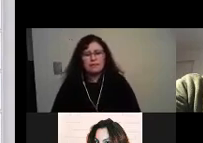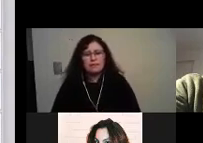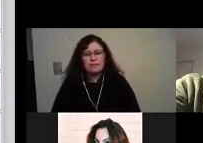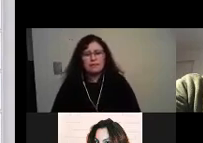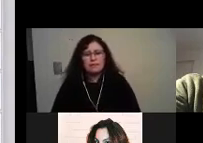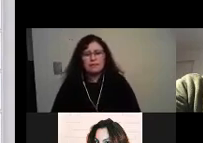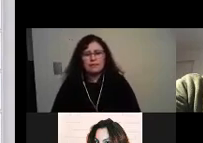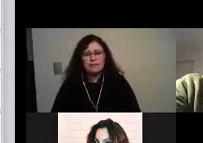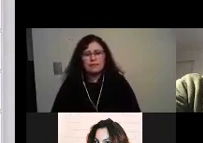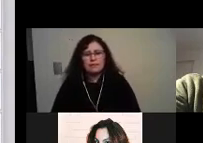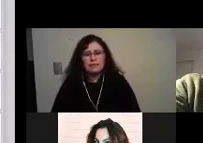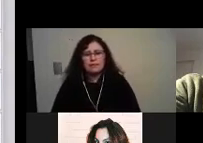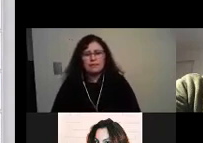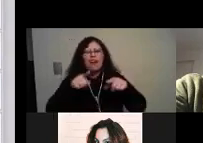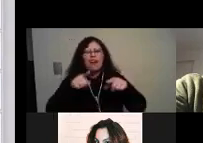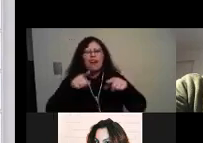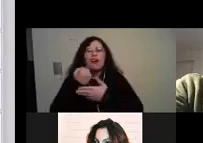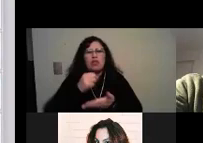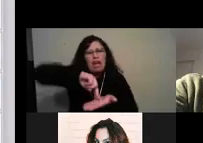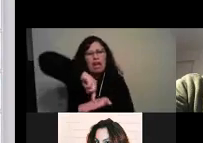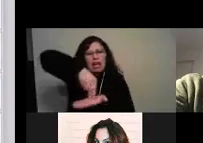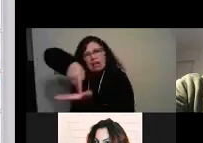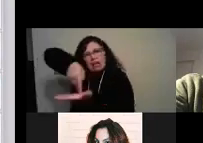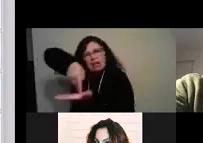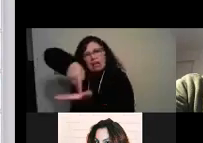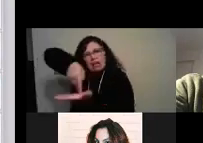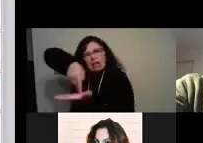giratorio también, que yo particularmente no los conocía.